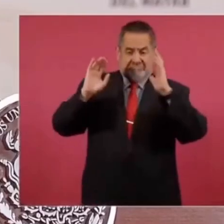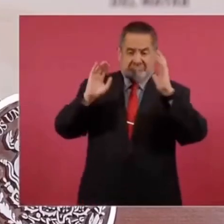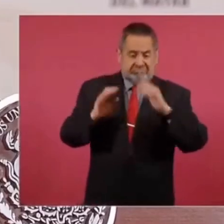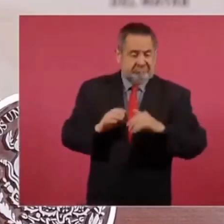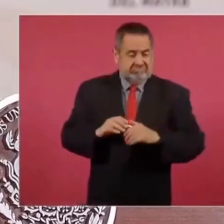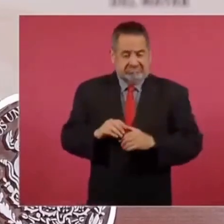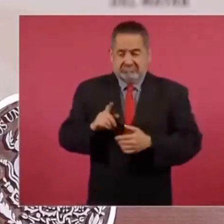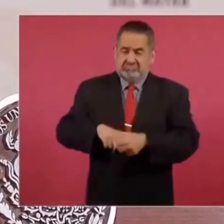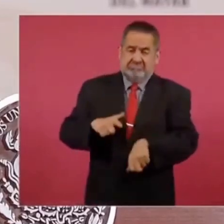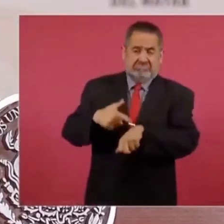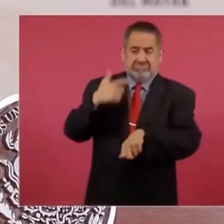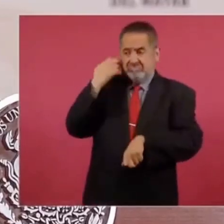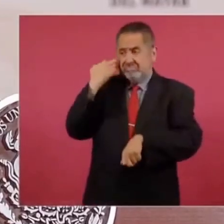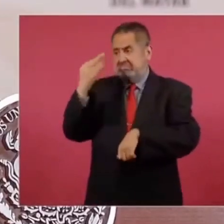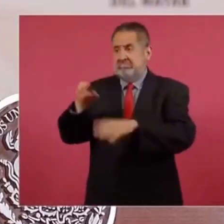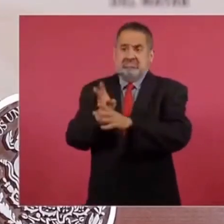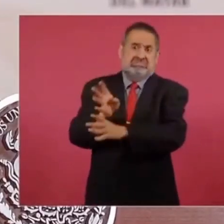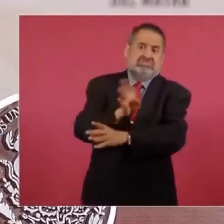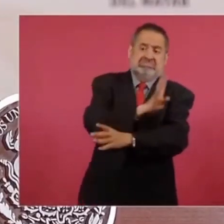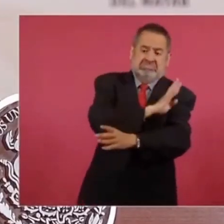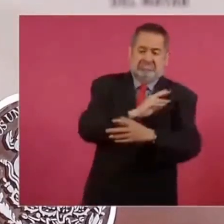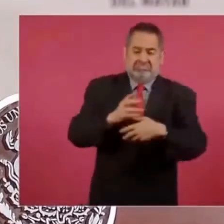¿Cuánto tiempo haciendo cola?